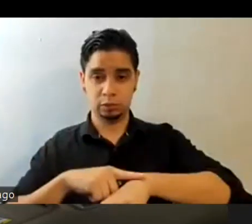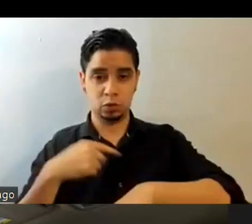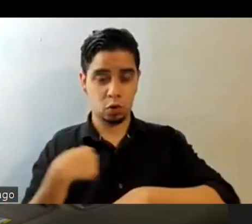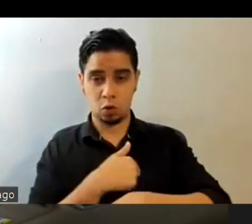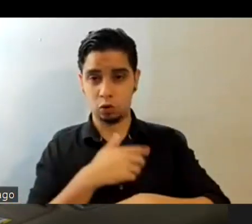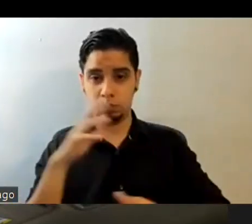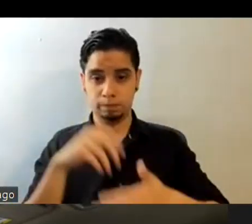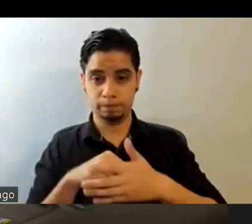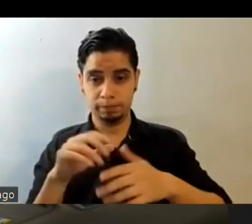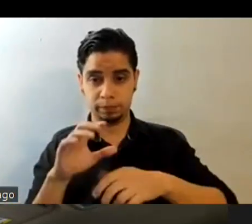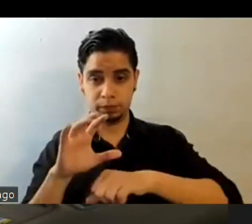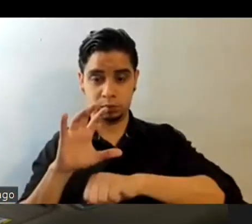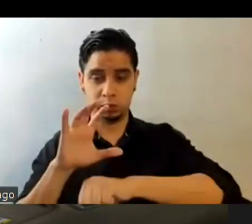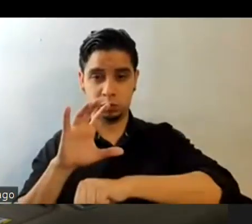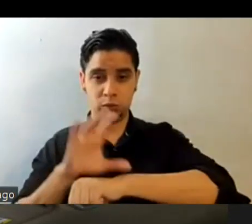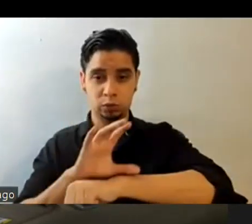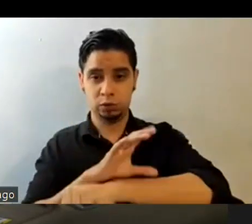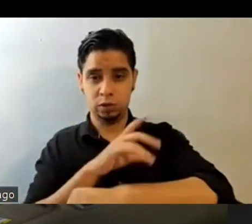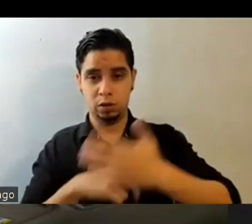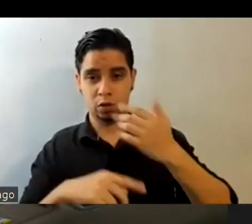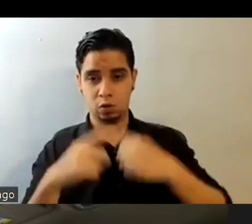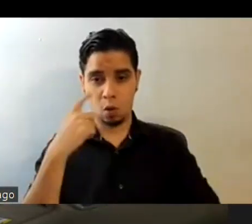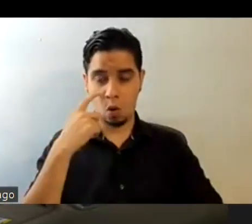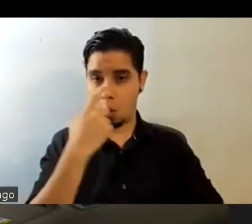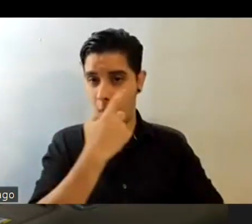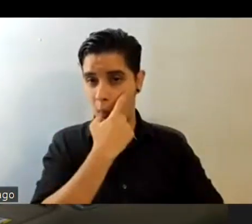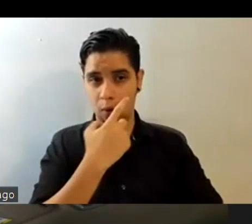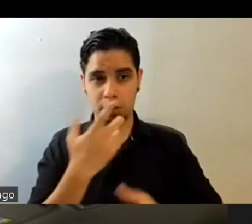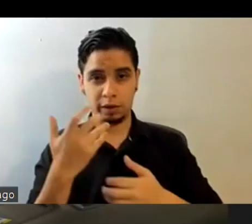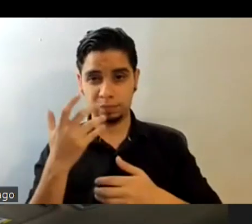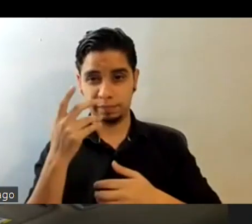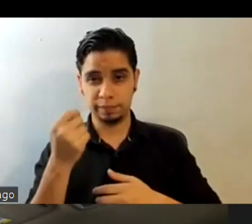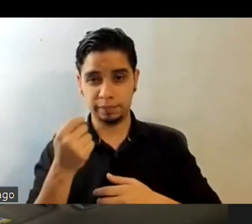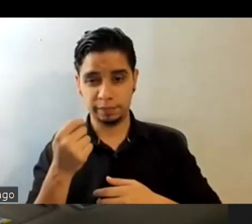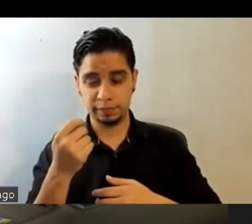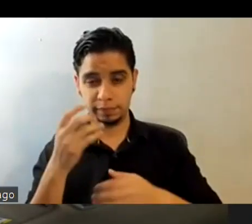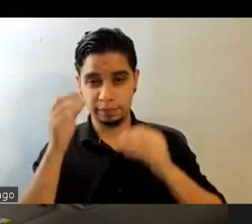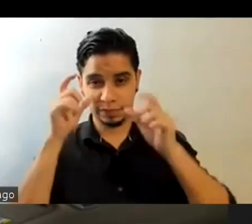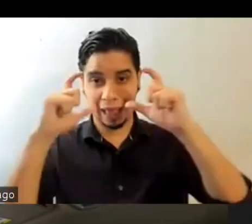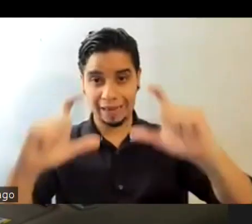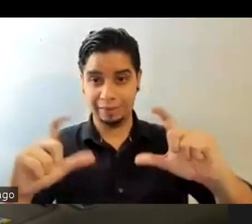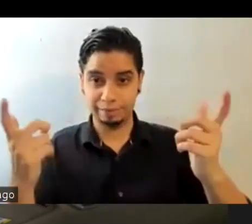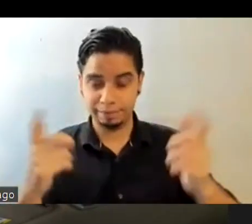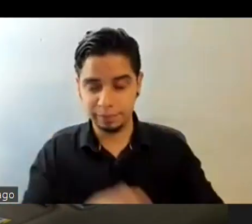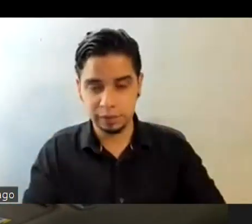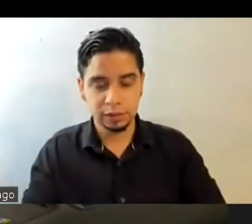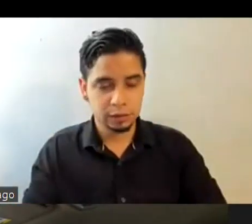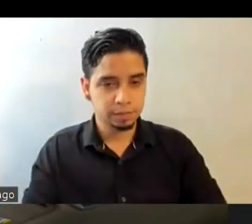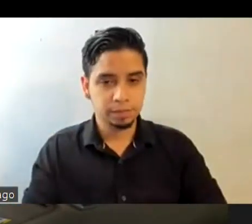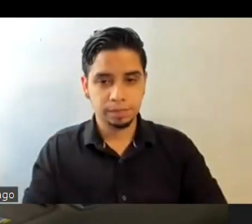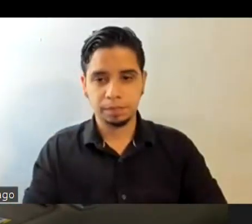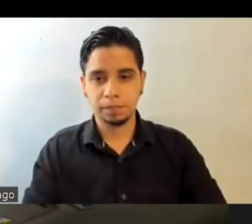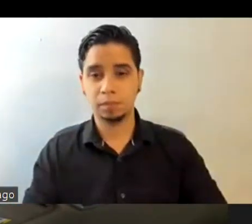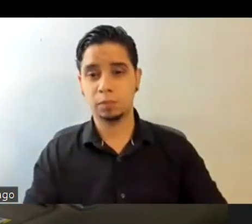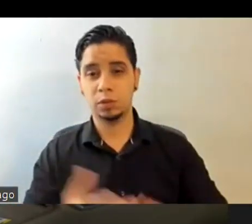inmersos en la computadora que los ojos a uno como que se le querían salir y brotar. Y por las tardes yo salía a darme una